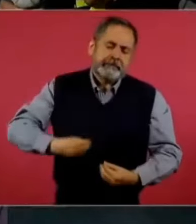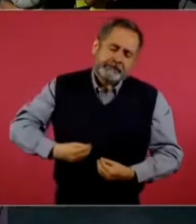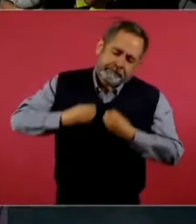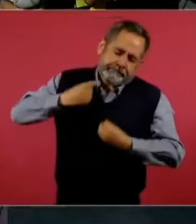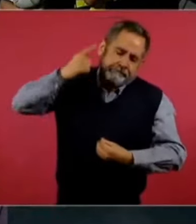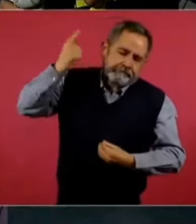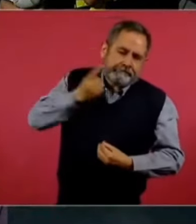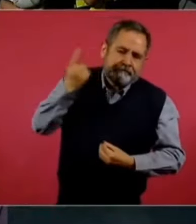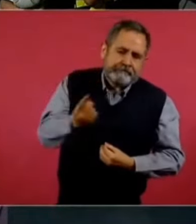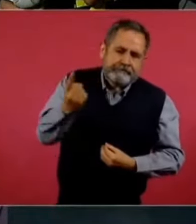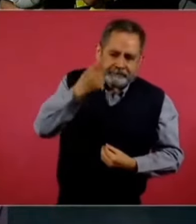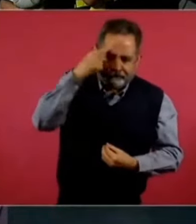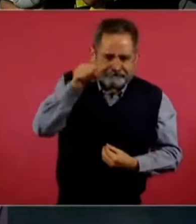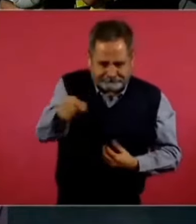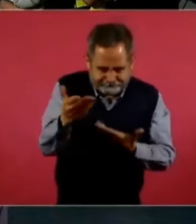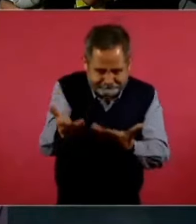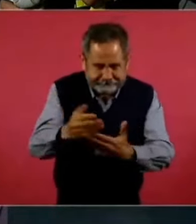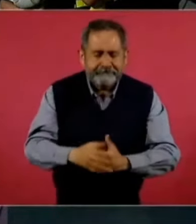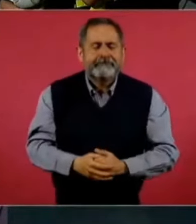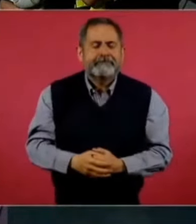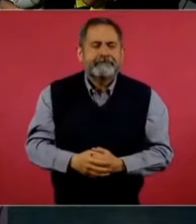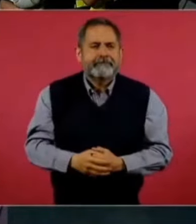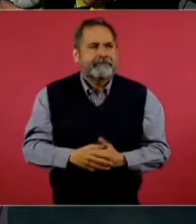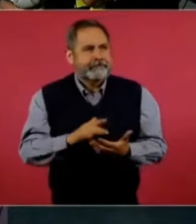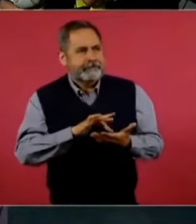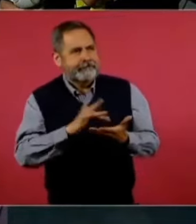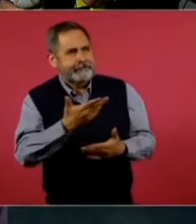vida te deseo. Gracias por sus palabras, señor presidente. Inicio con